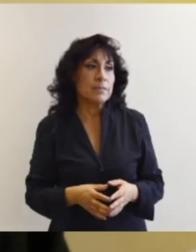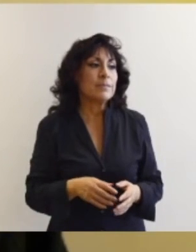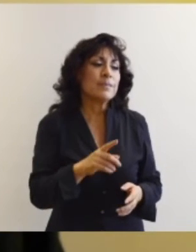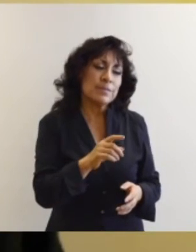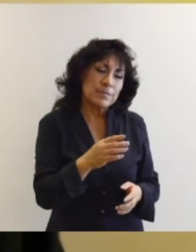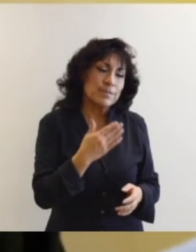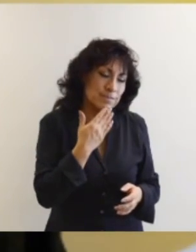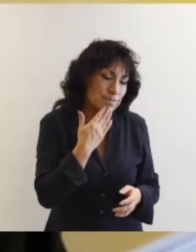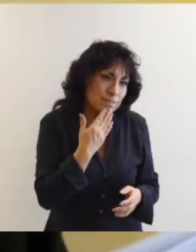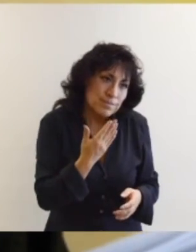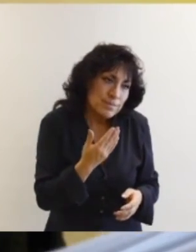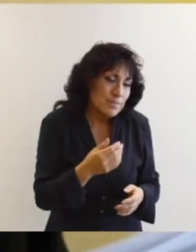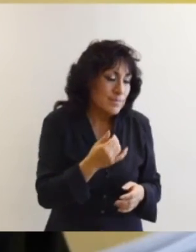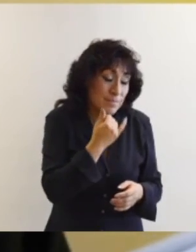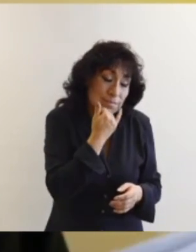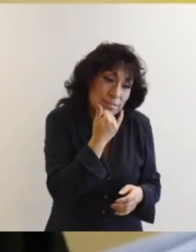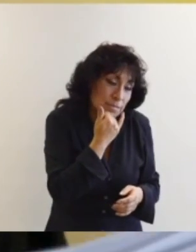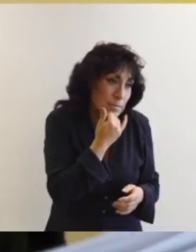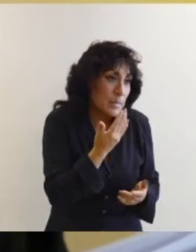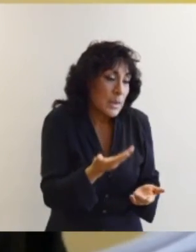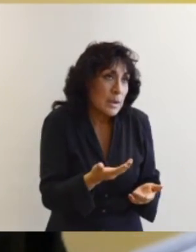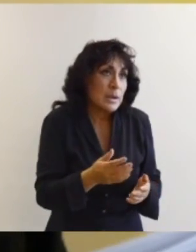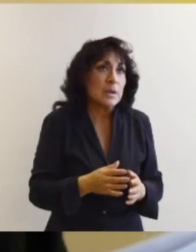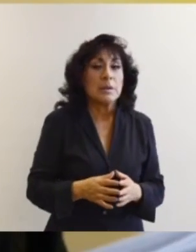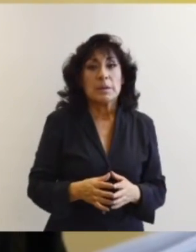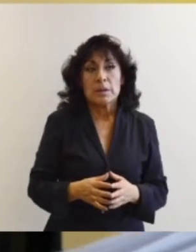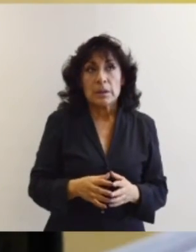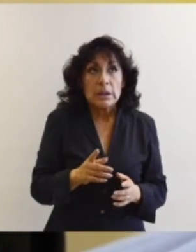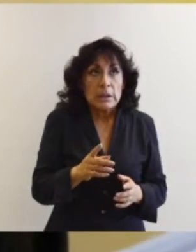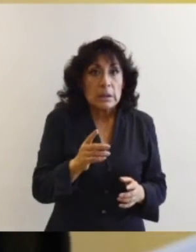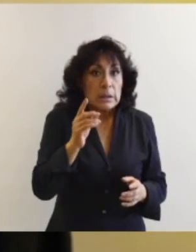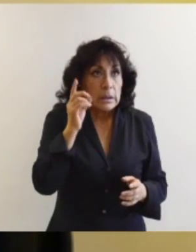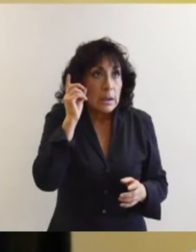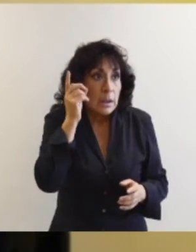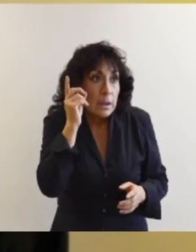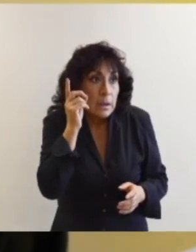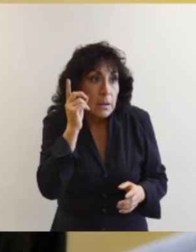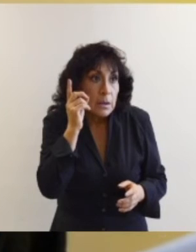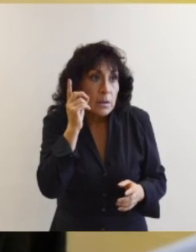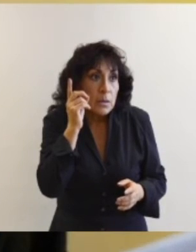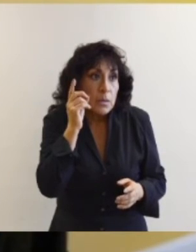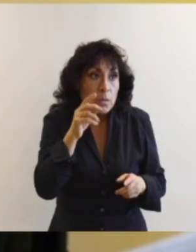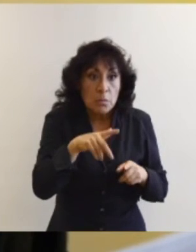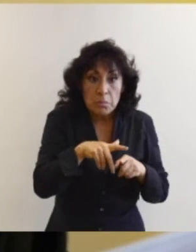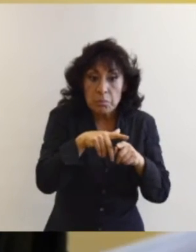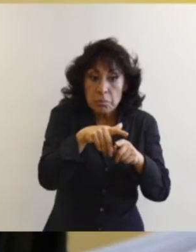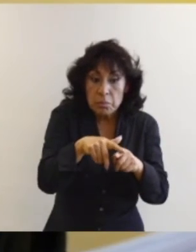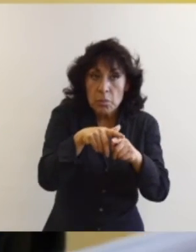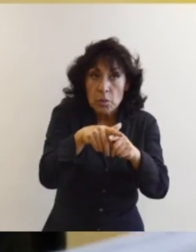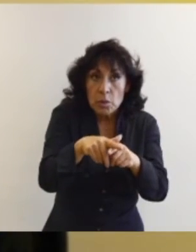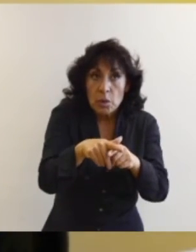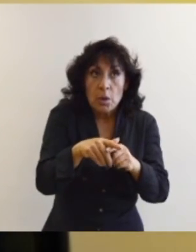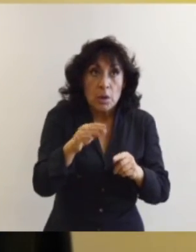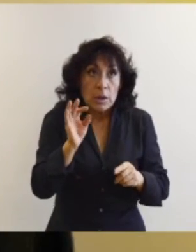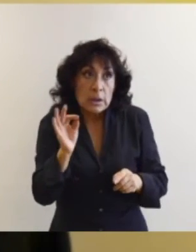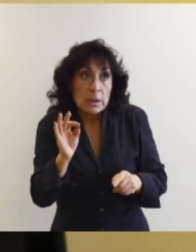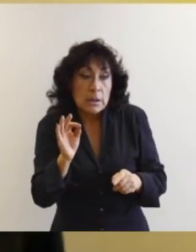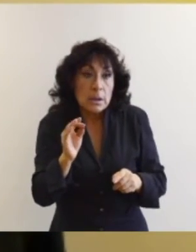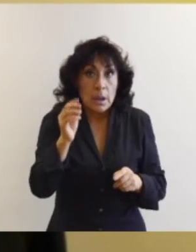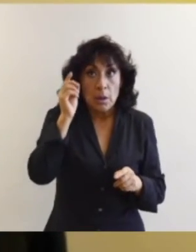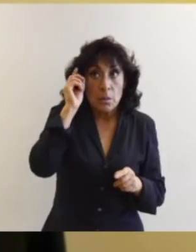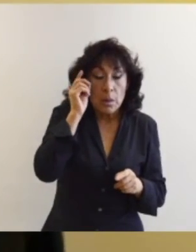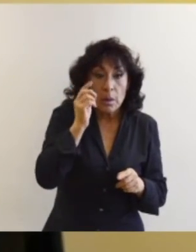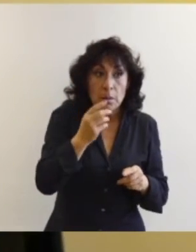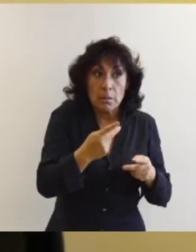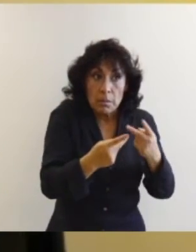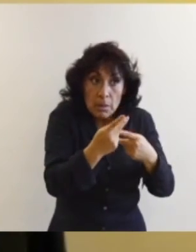Ay, sí, claro, así es. Perdóneme, pero ¿y a caballo? ¿No podría yo